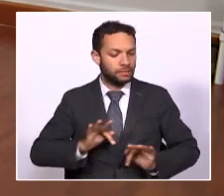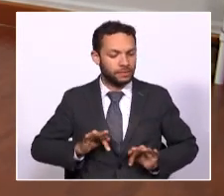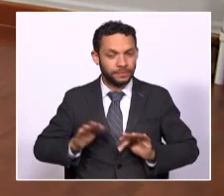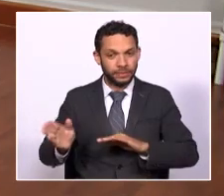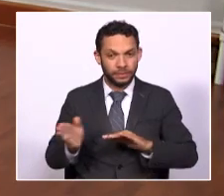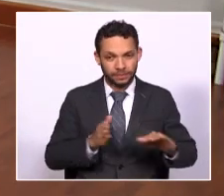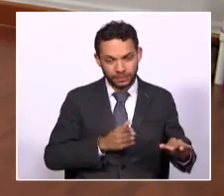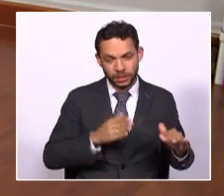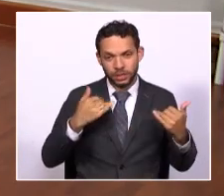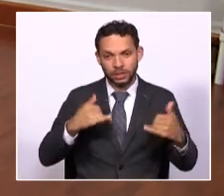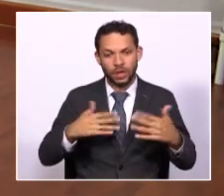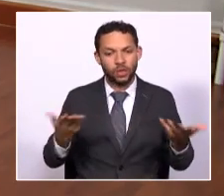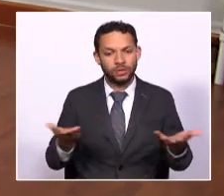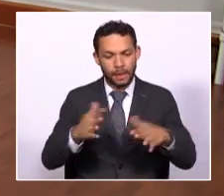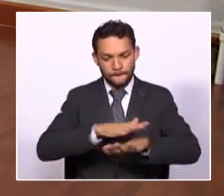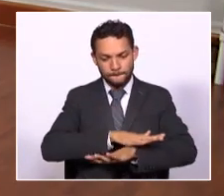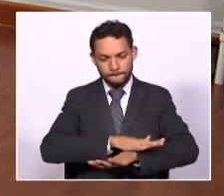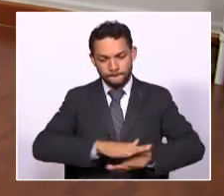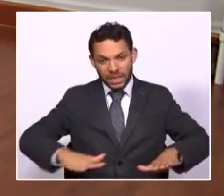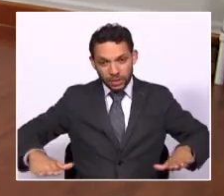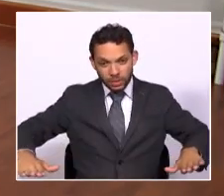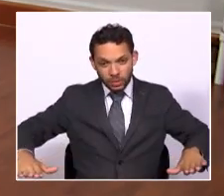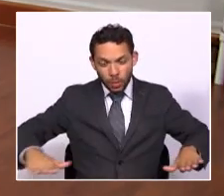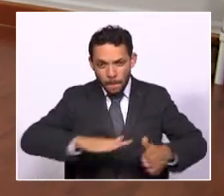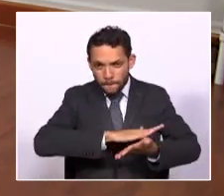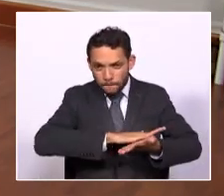ahora sí en el piso, Raúl.